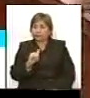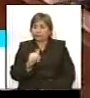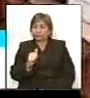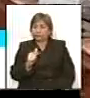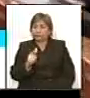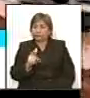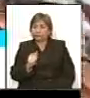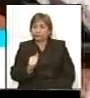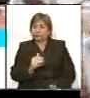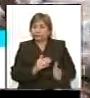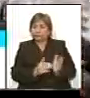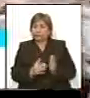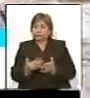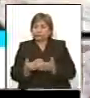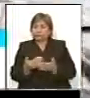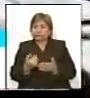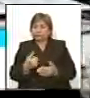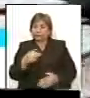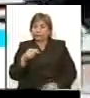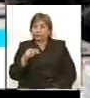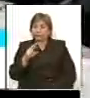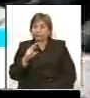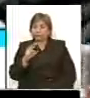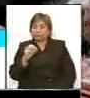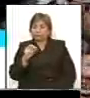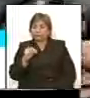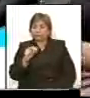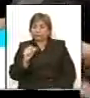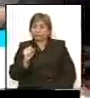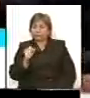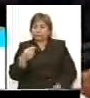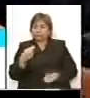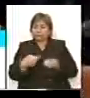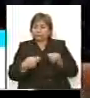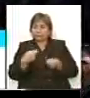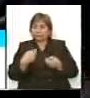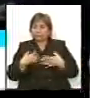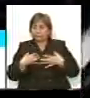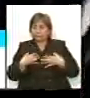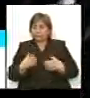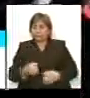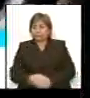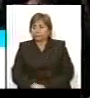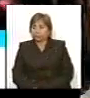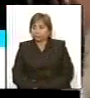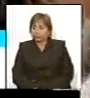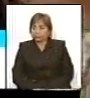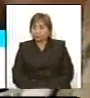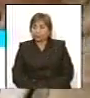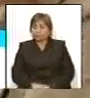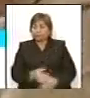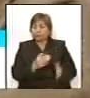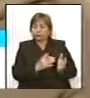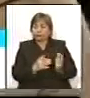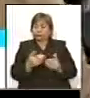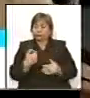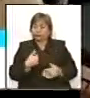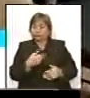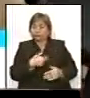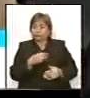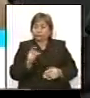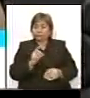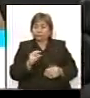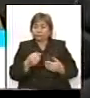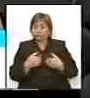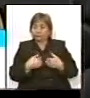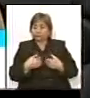de la Unidad de Análisis Preliminar del PRONIS, Programa Nacional de Inversiones en Salud. Disculpa del caso, no tenemos una